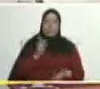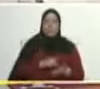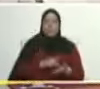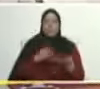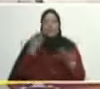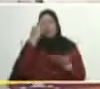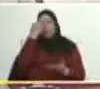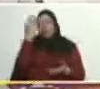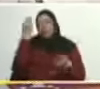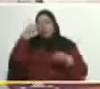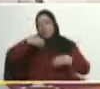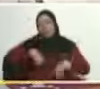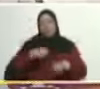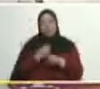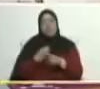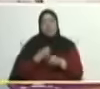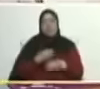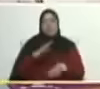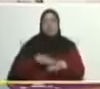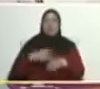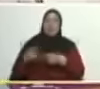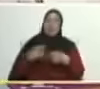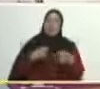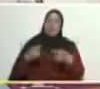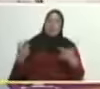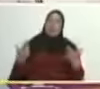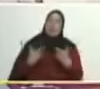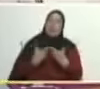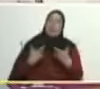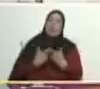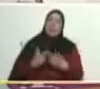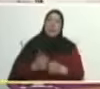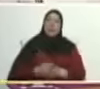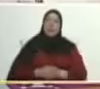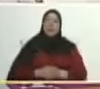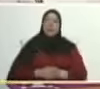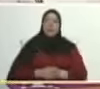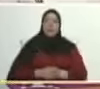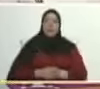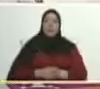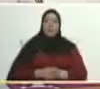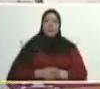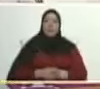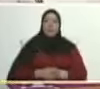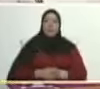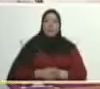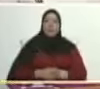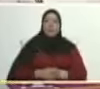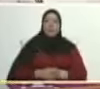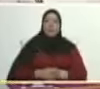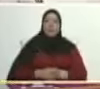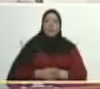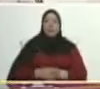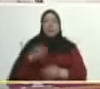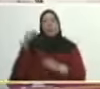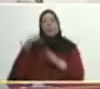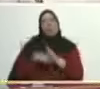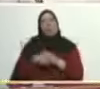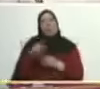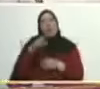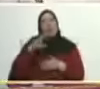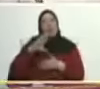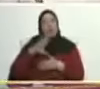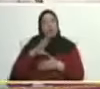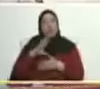el acuerdo llamado de regularización de la guerra, Tenemos un pasado de diplomacia profunda en